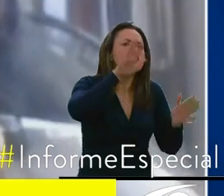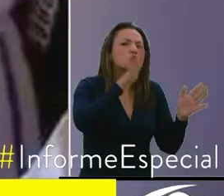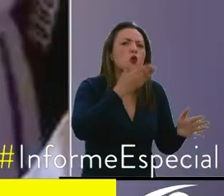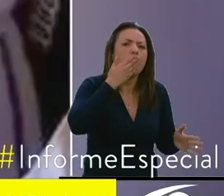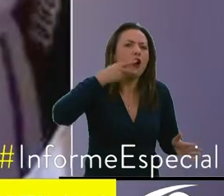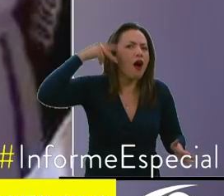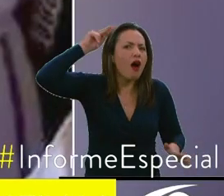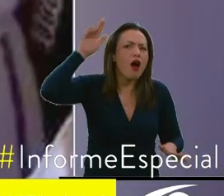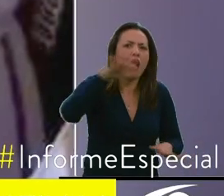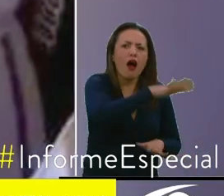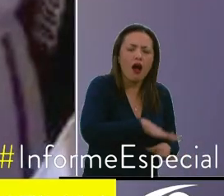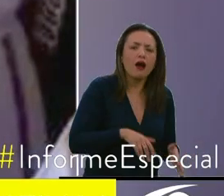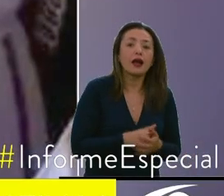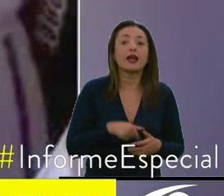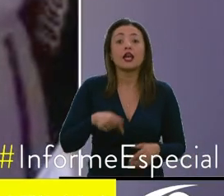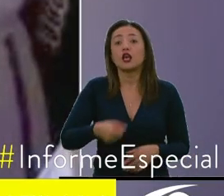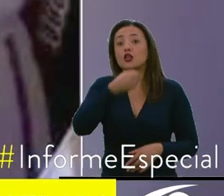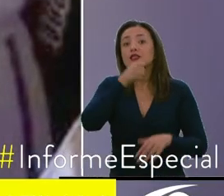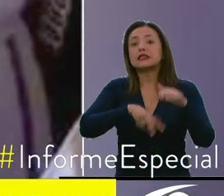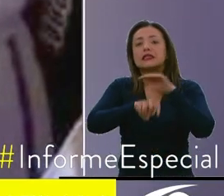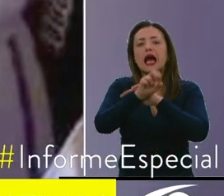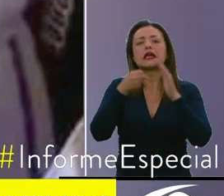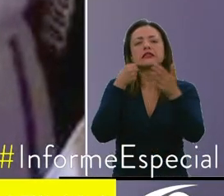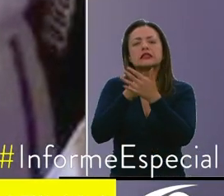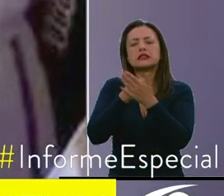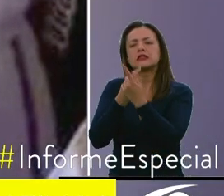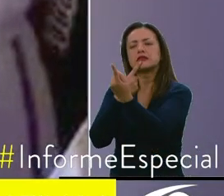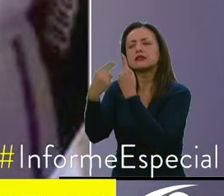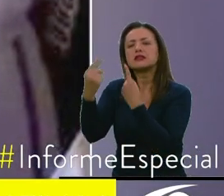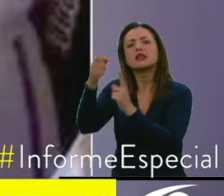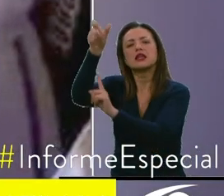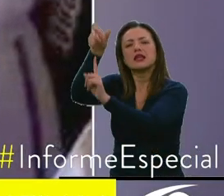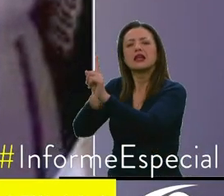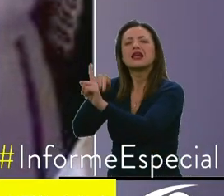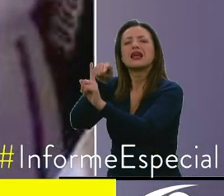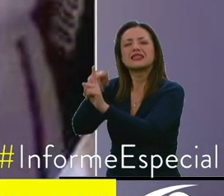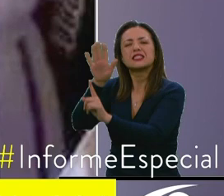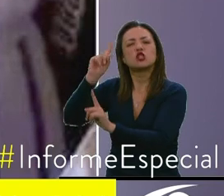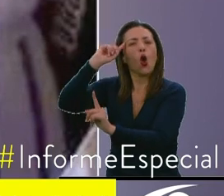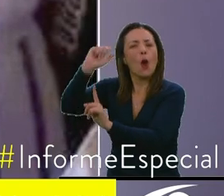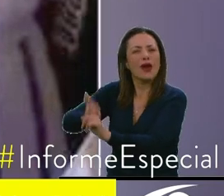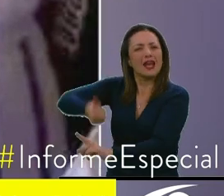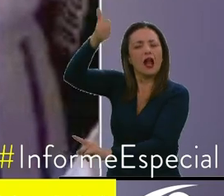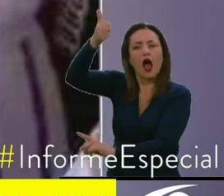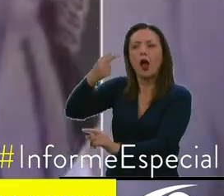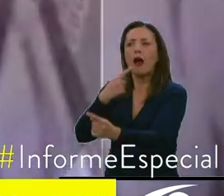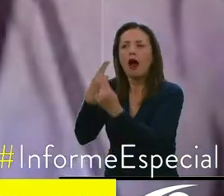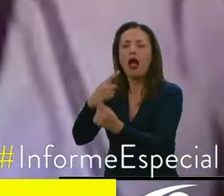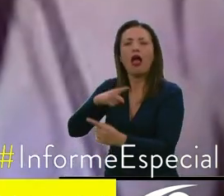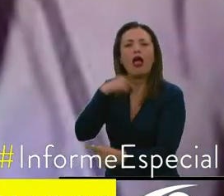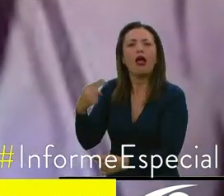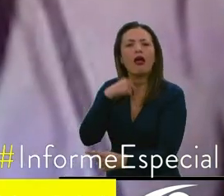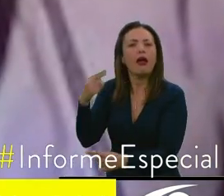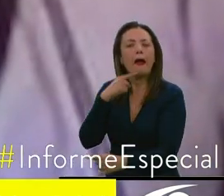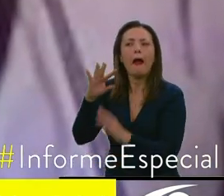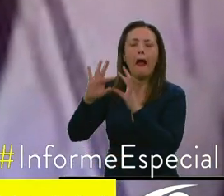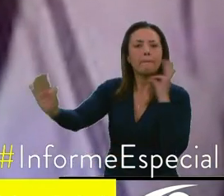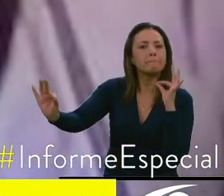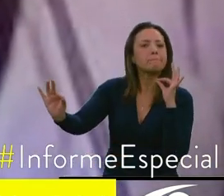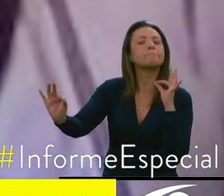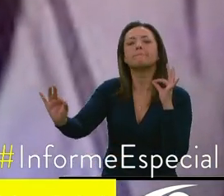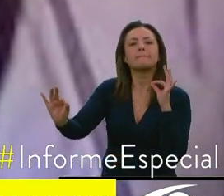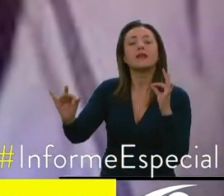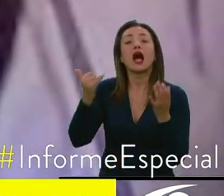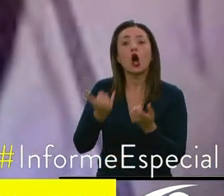indígenas. Noticias Caracol intentó contactar al gobernador Sahuaruico, pero no obtuvo respuesta. La situación actual es muy